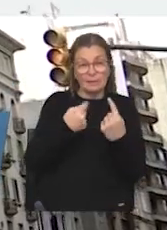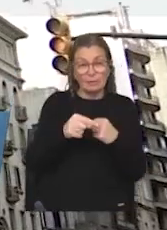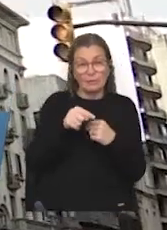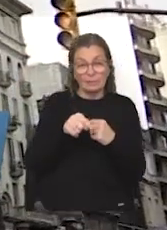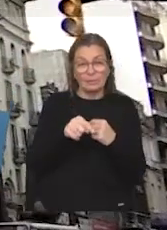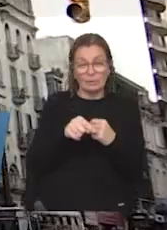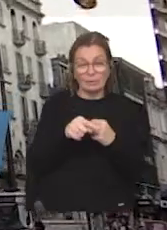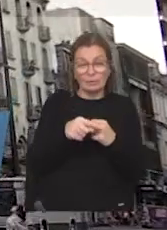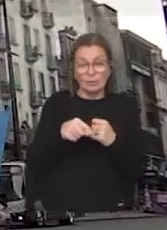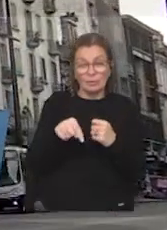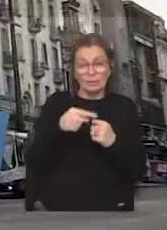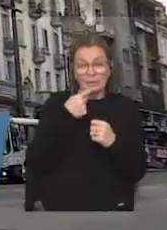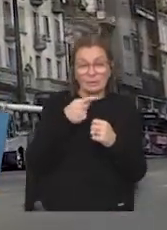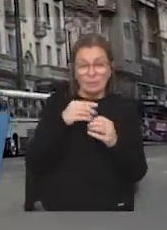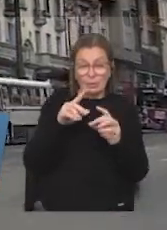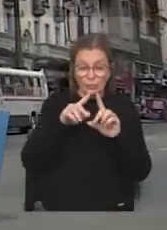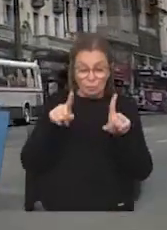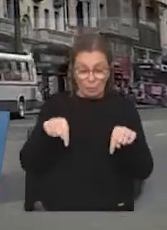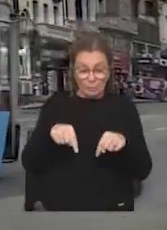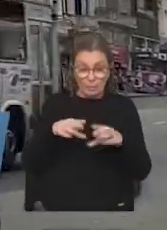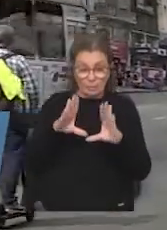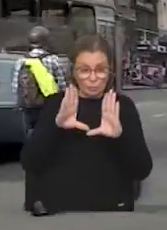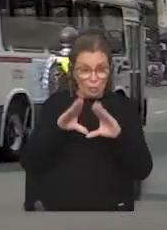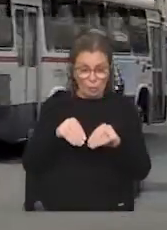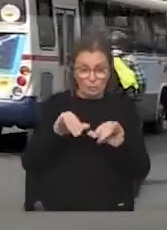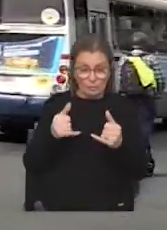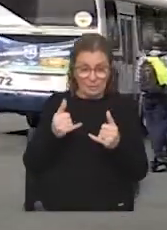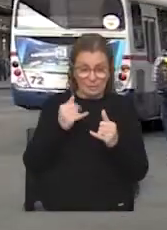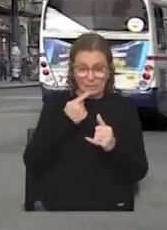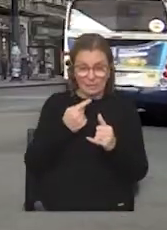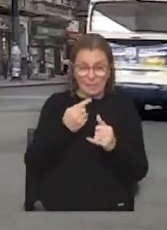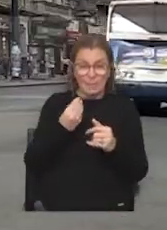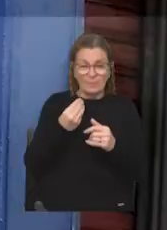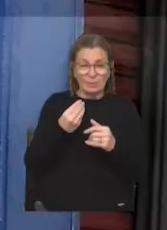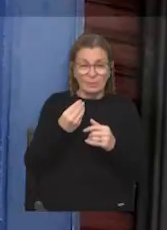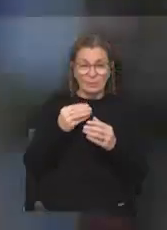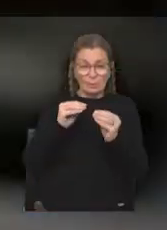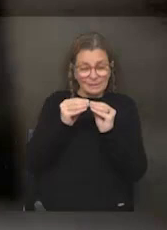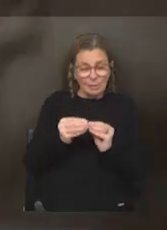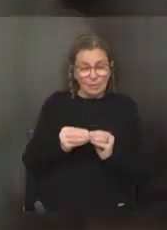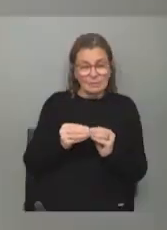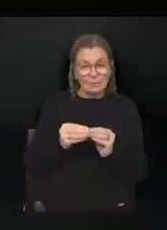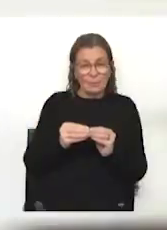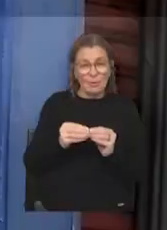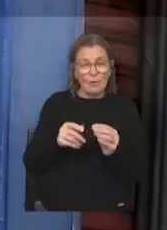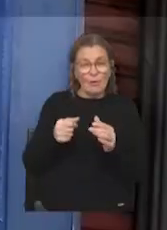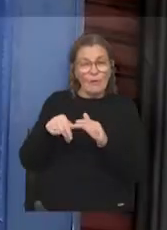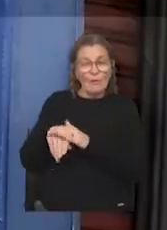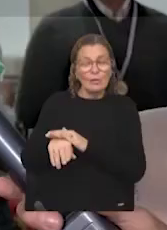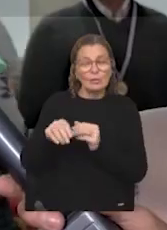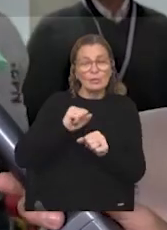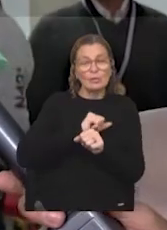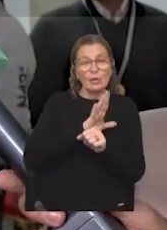nosotros se cuenta con toda la documentación están las facturas lo que pasó ahí fue que se rindió con fondo covid se pagó con fondo